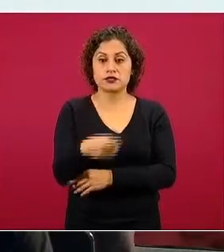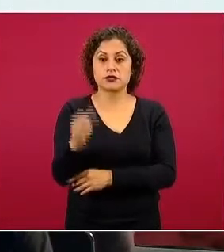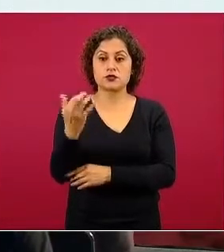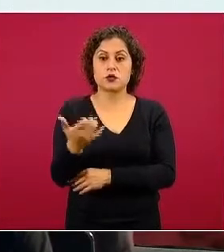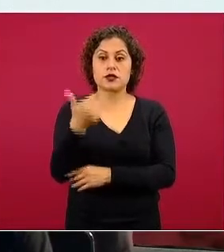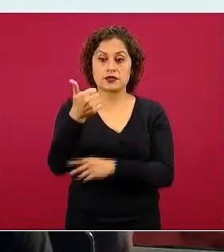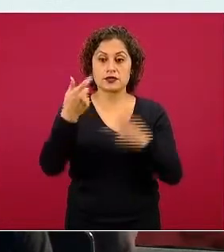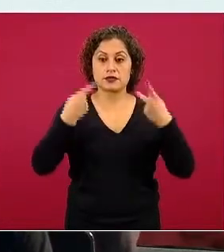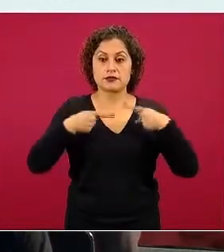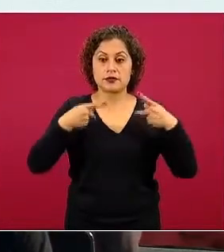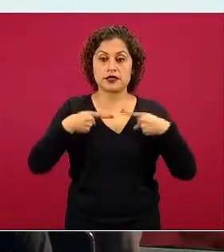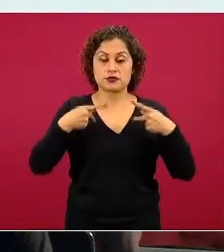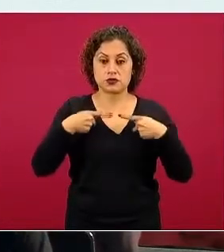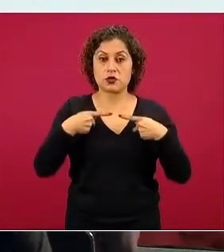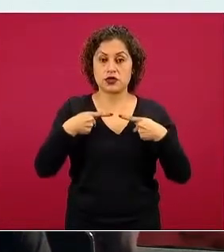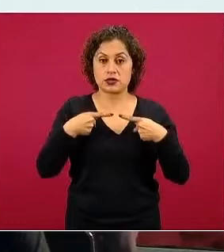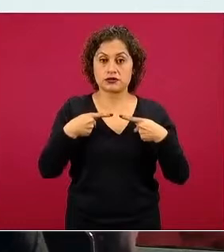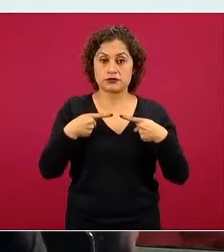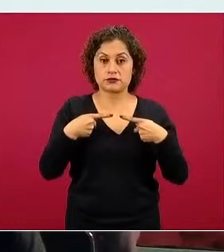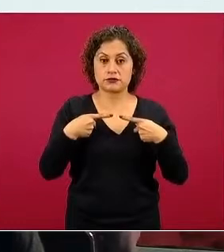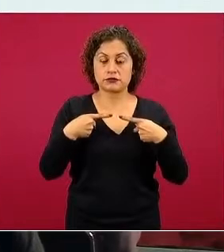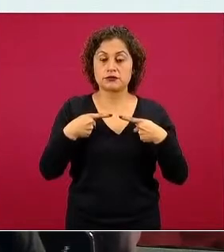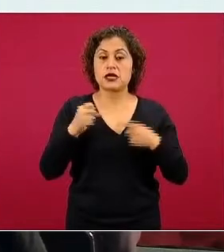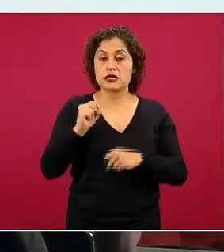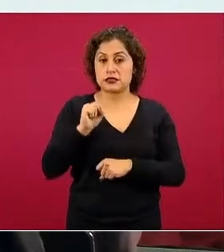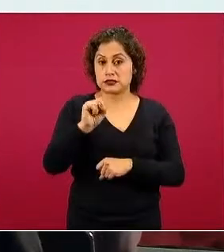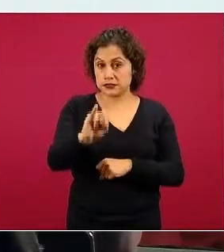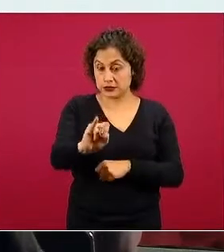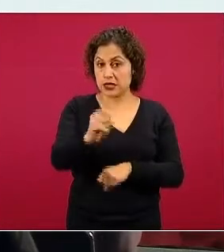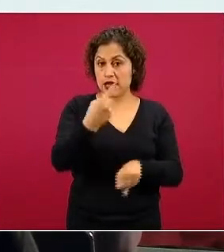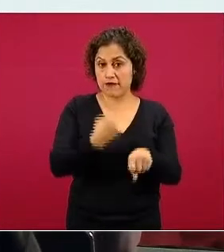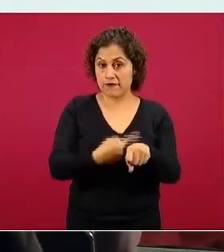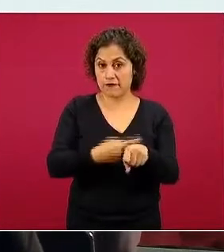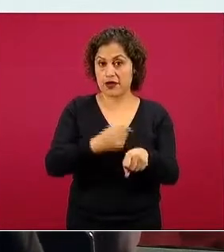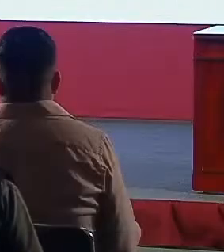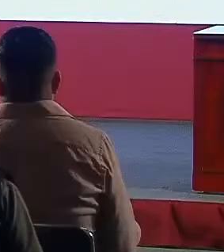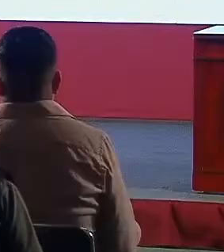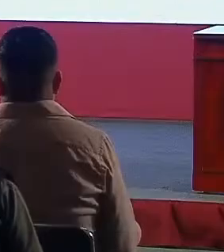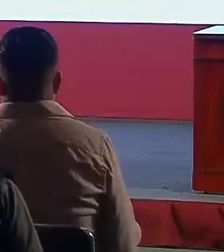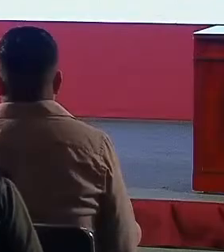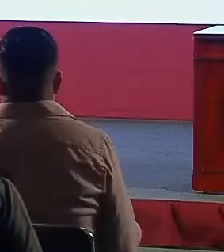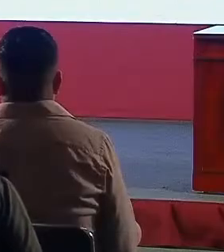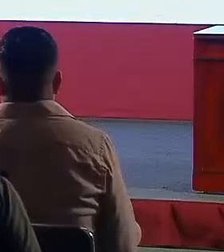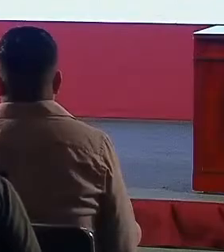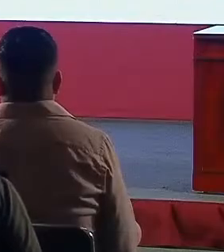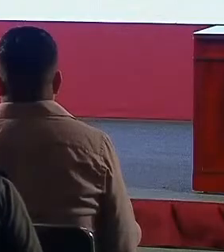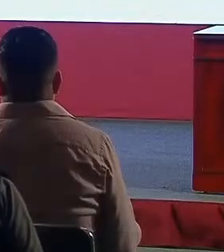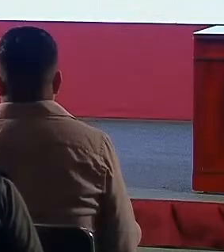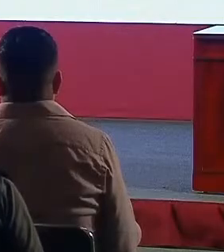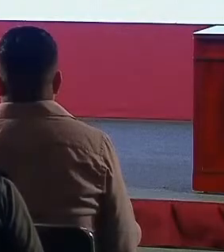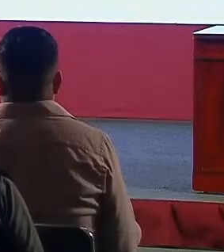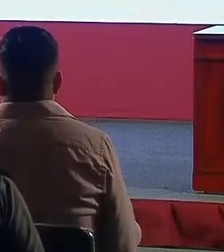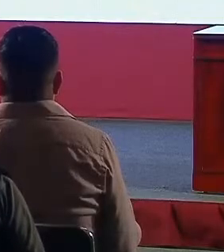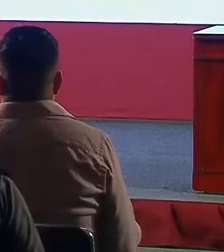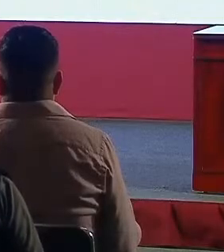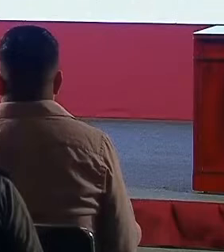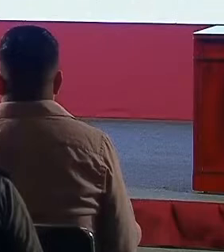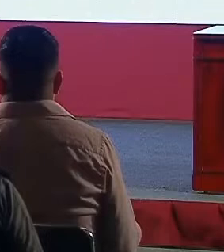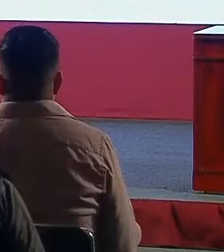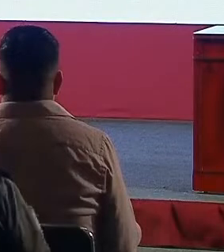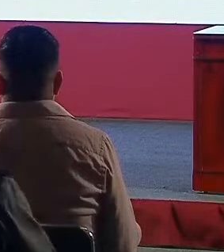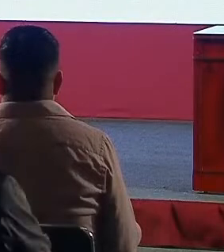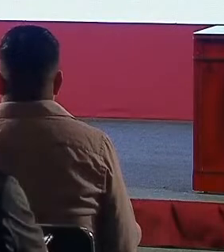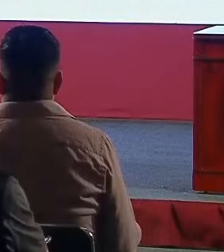54.301.156 personas que han resultado positivas al virus SARS-CoV-2, ya sea con una prueba